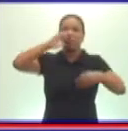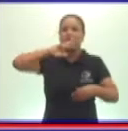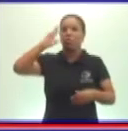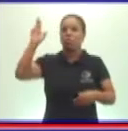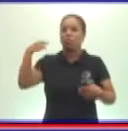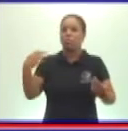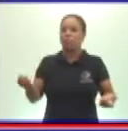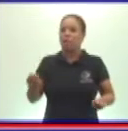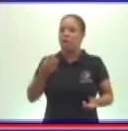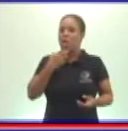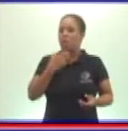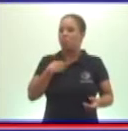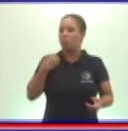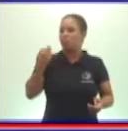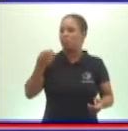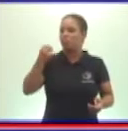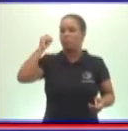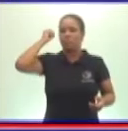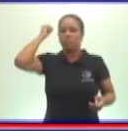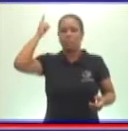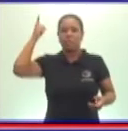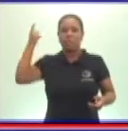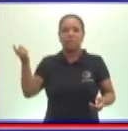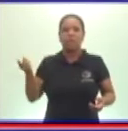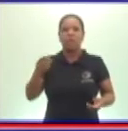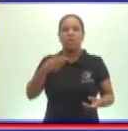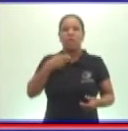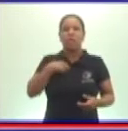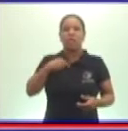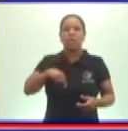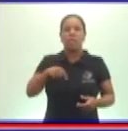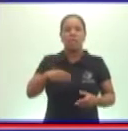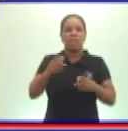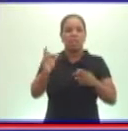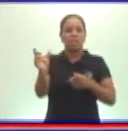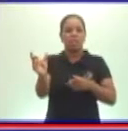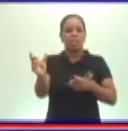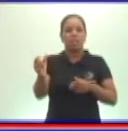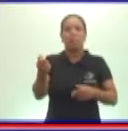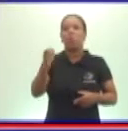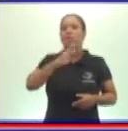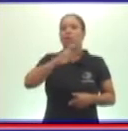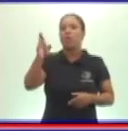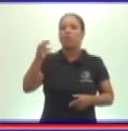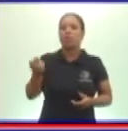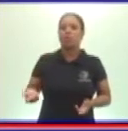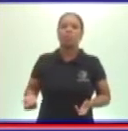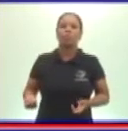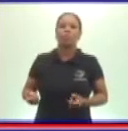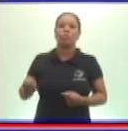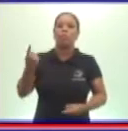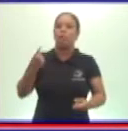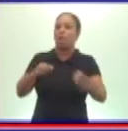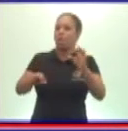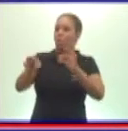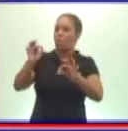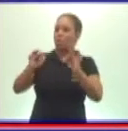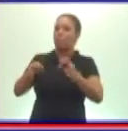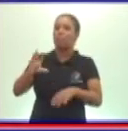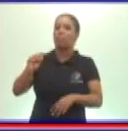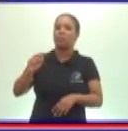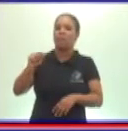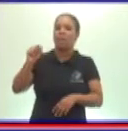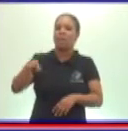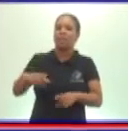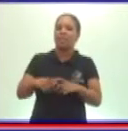se expresa en términos ideológicos en la revolución como revolucionario? Es decir, esos son los elementos un poco que se va a abordar en esa unidad, que